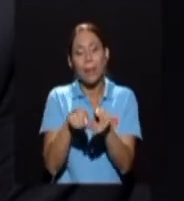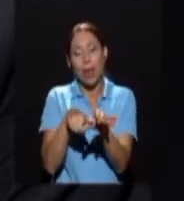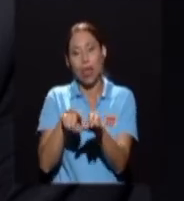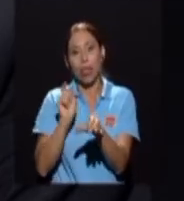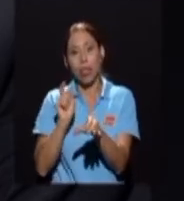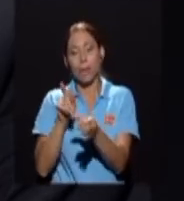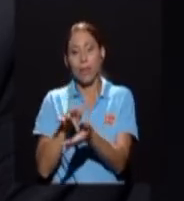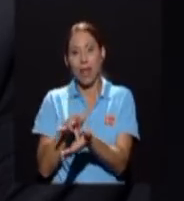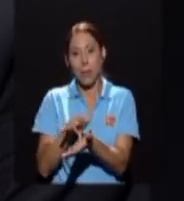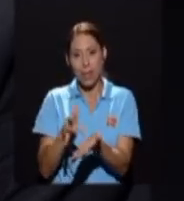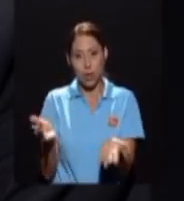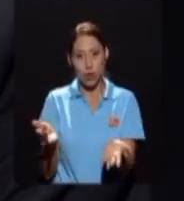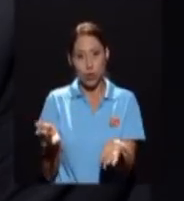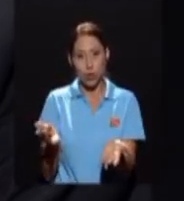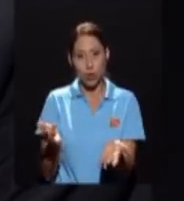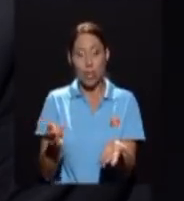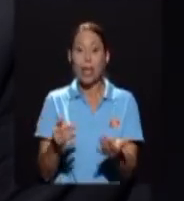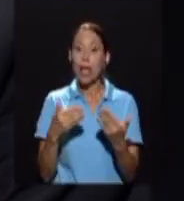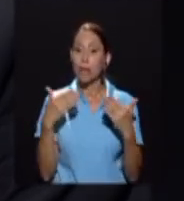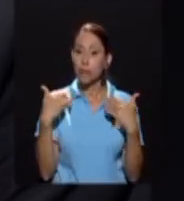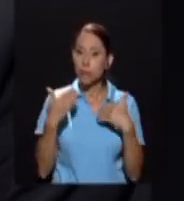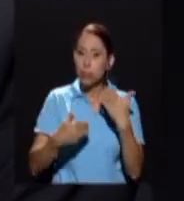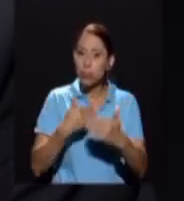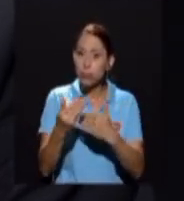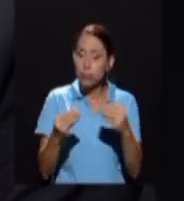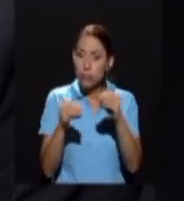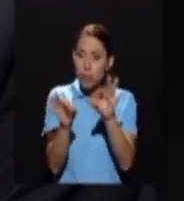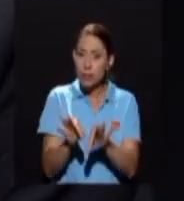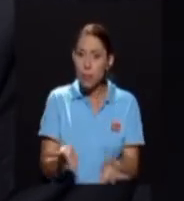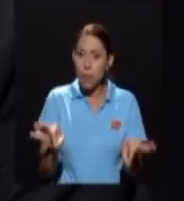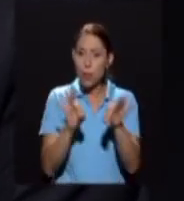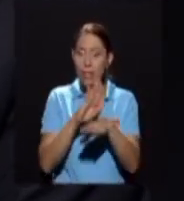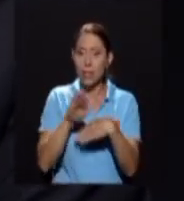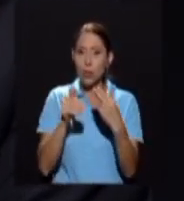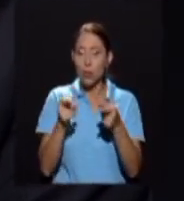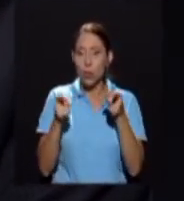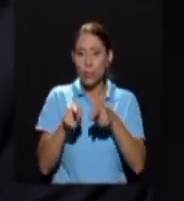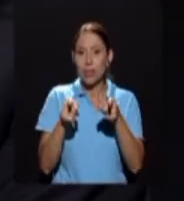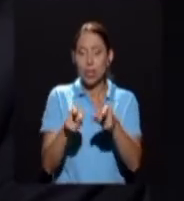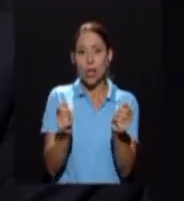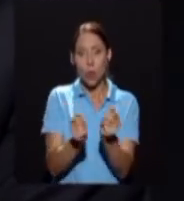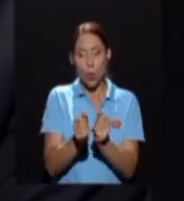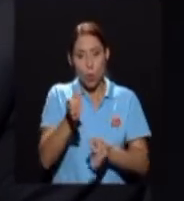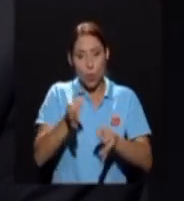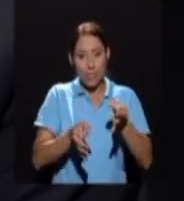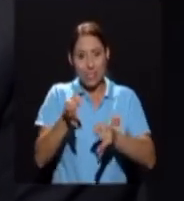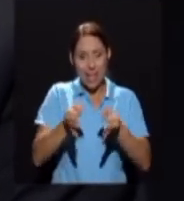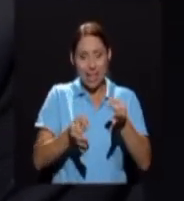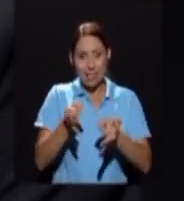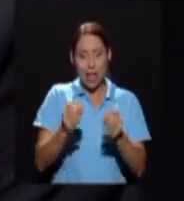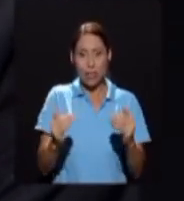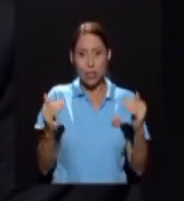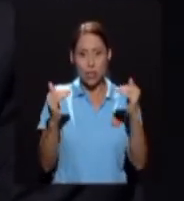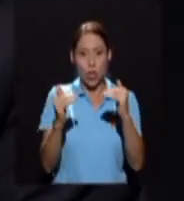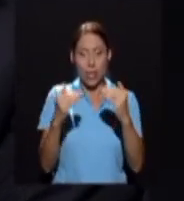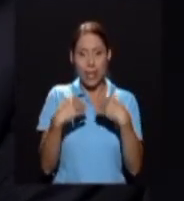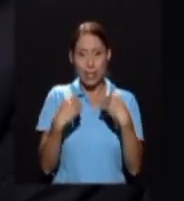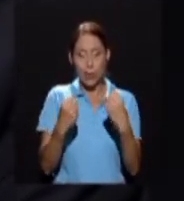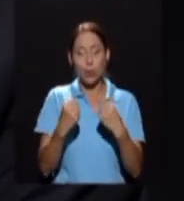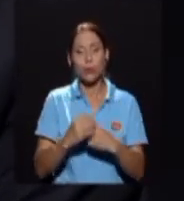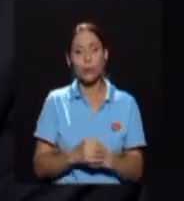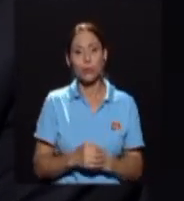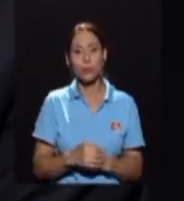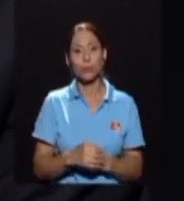vez toma más importancia con todo lo que está sucediendo con judicialización de la salud y todo ese tema. Bueno,